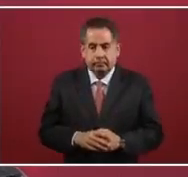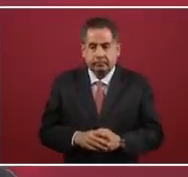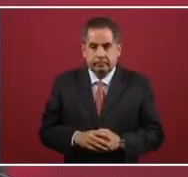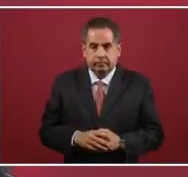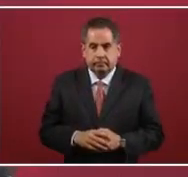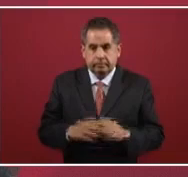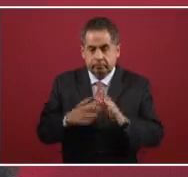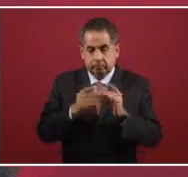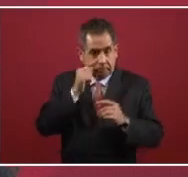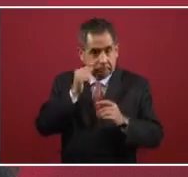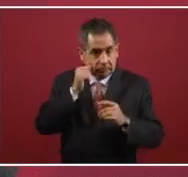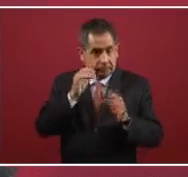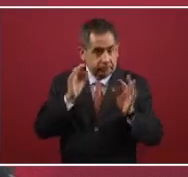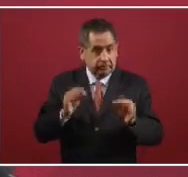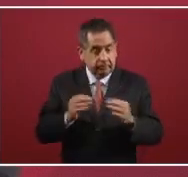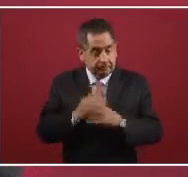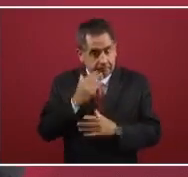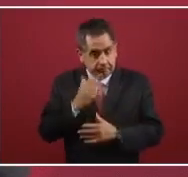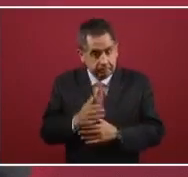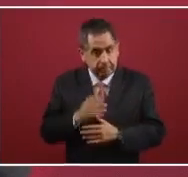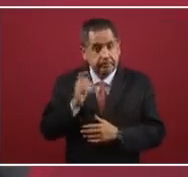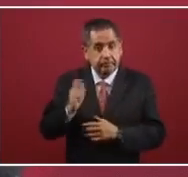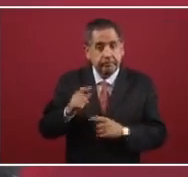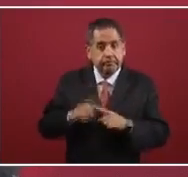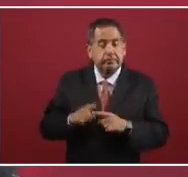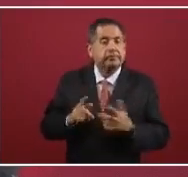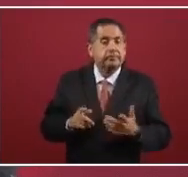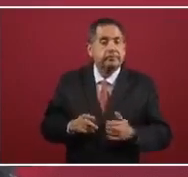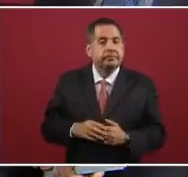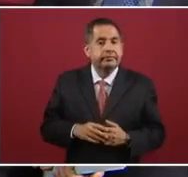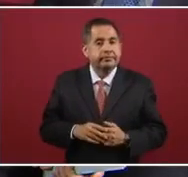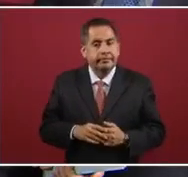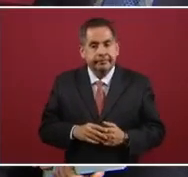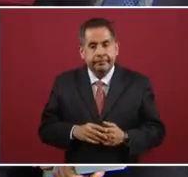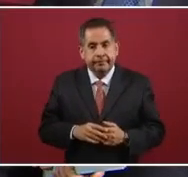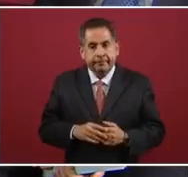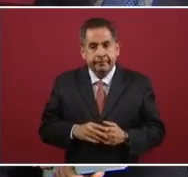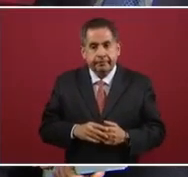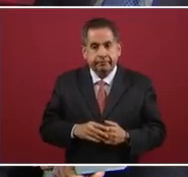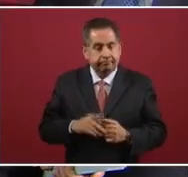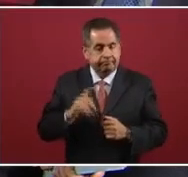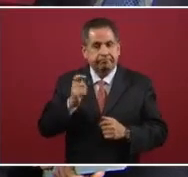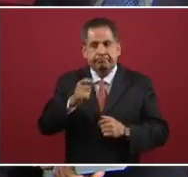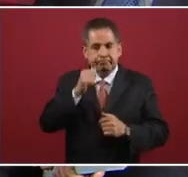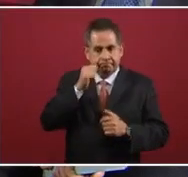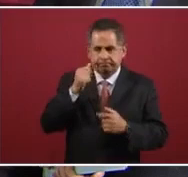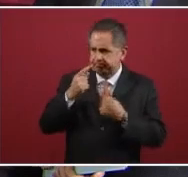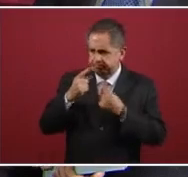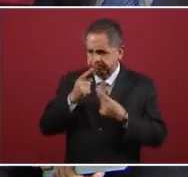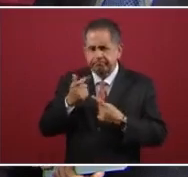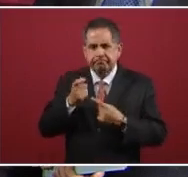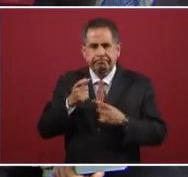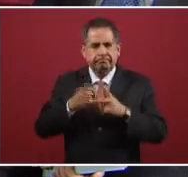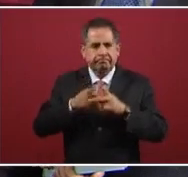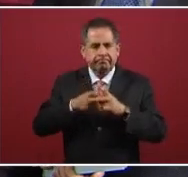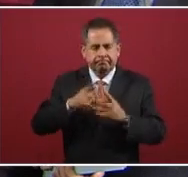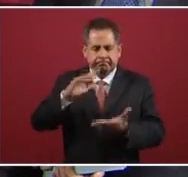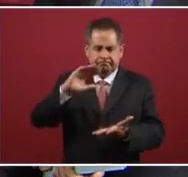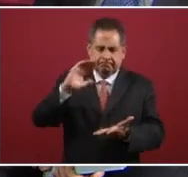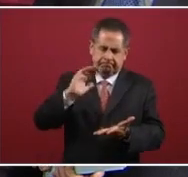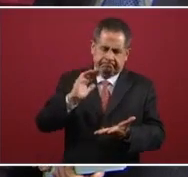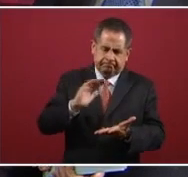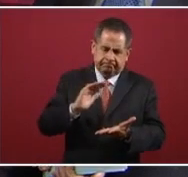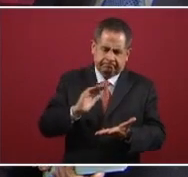lo que se logró ayer, que significa, a ver, vamos a bajar, a reducir las